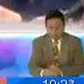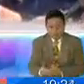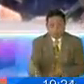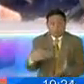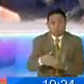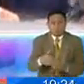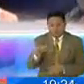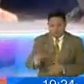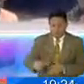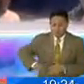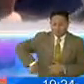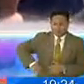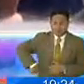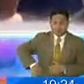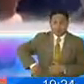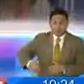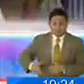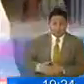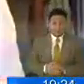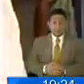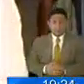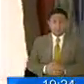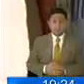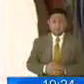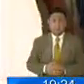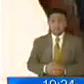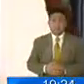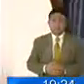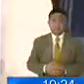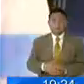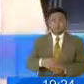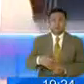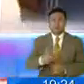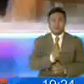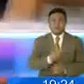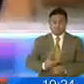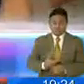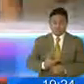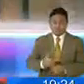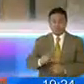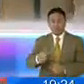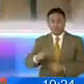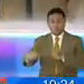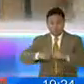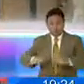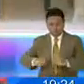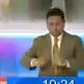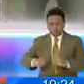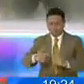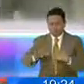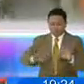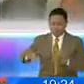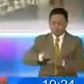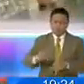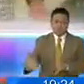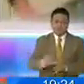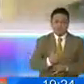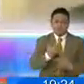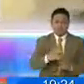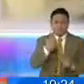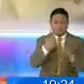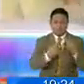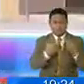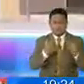los que más necesitan educación de calidad. El mandatario reemplazó otras actividades previstas en su agenda para realizar una